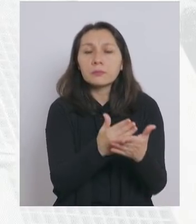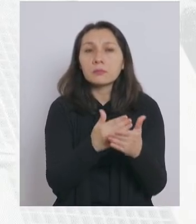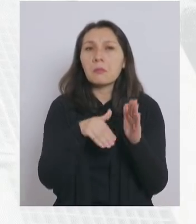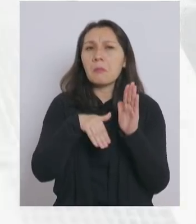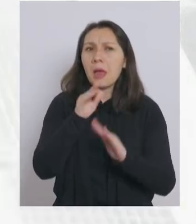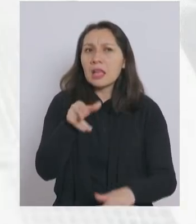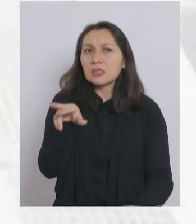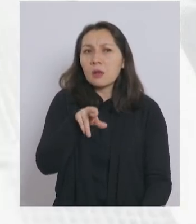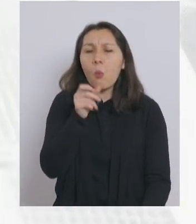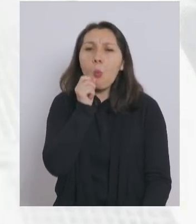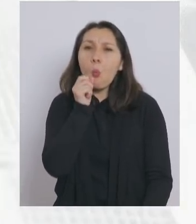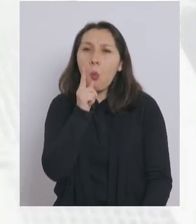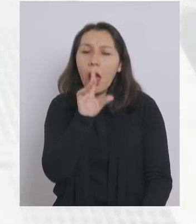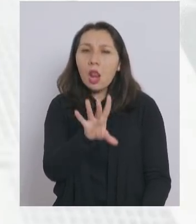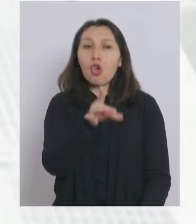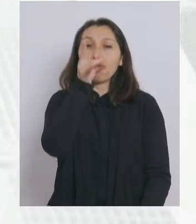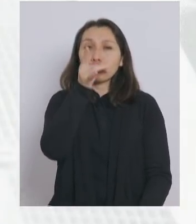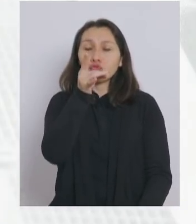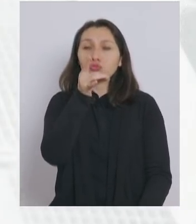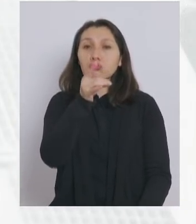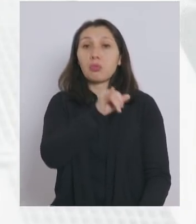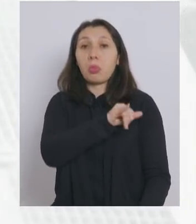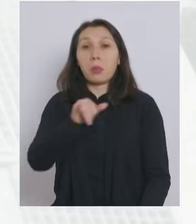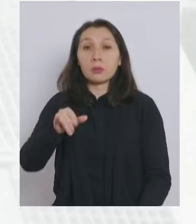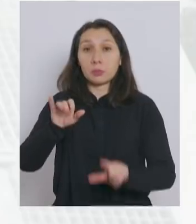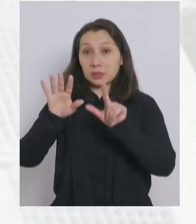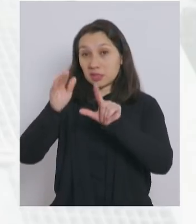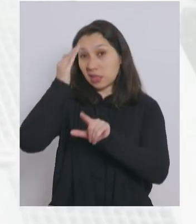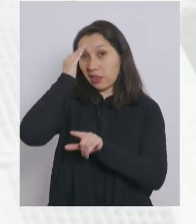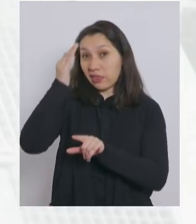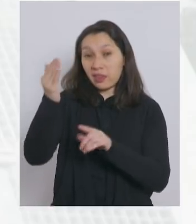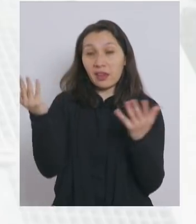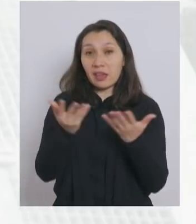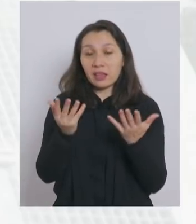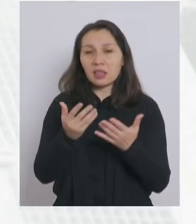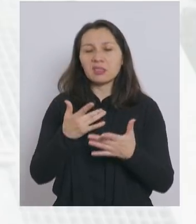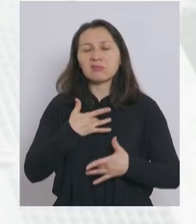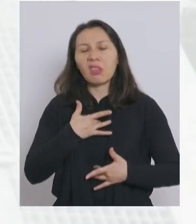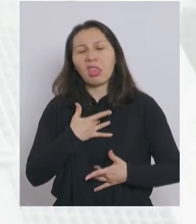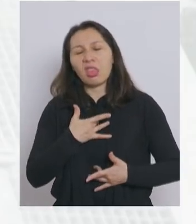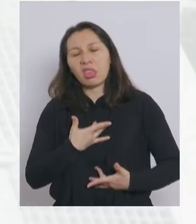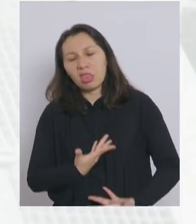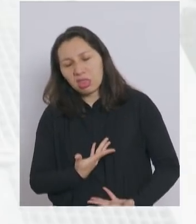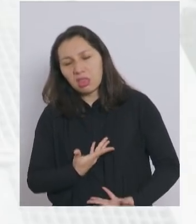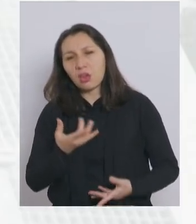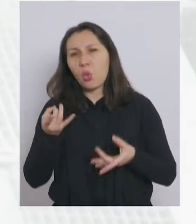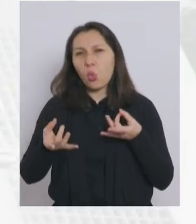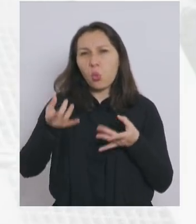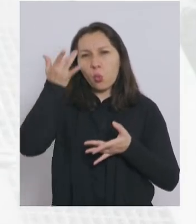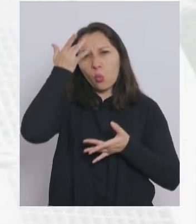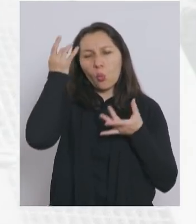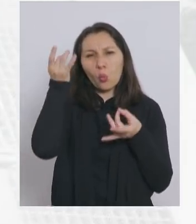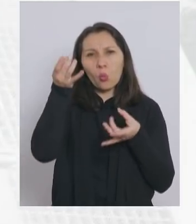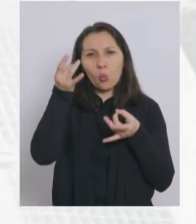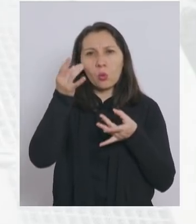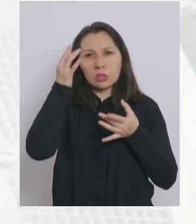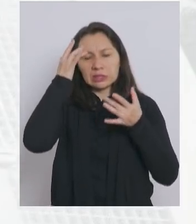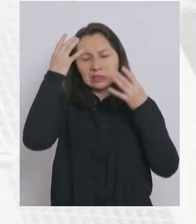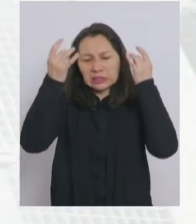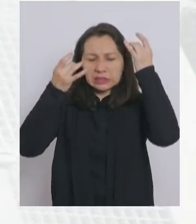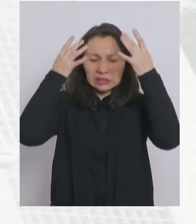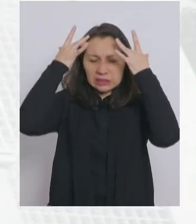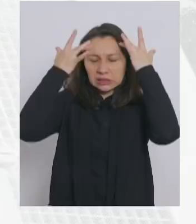mayor frecuencia que se presentó fueron la fatiga, dolor de cabeza, mialgias, que